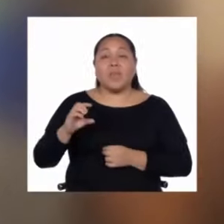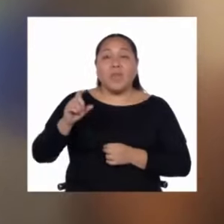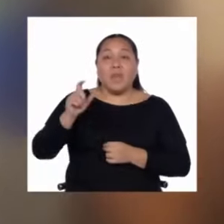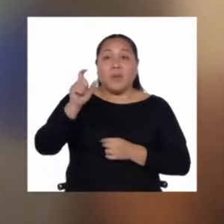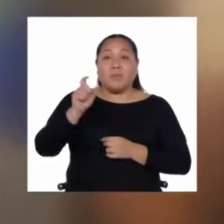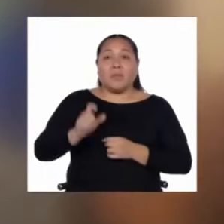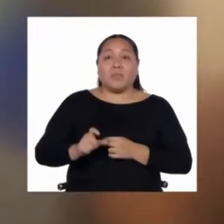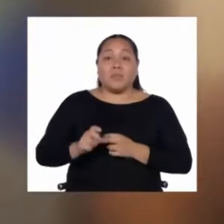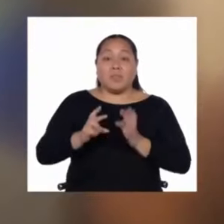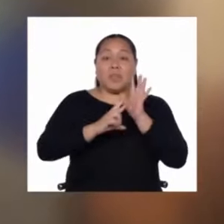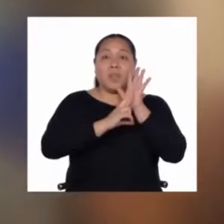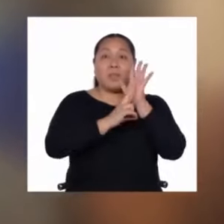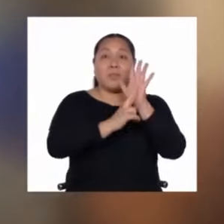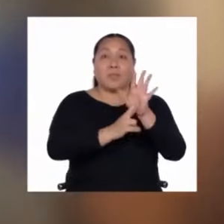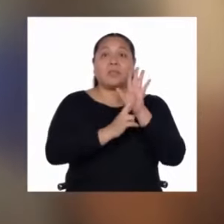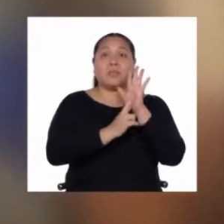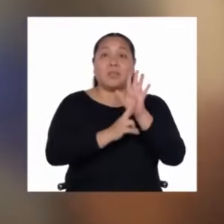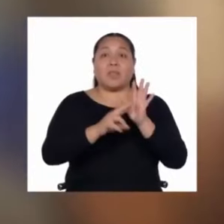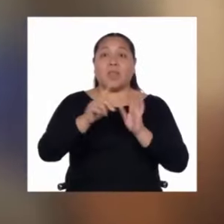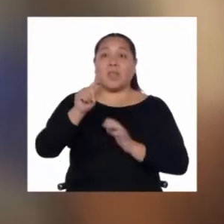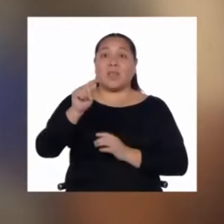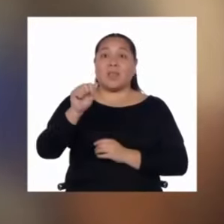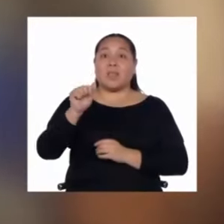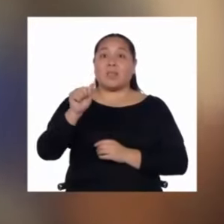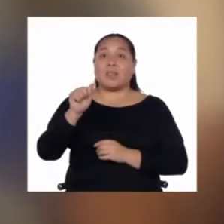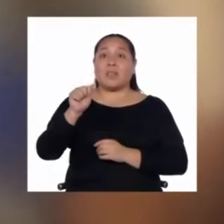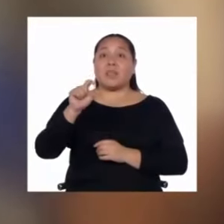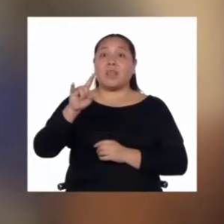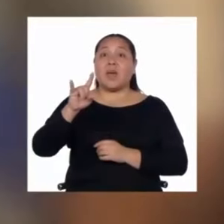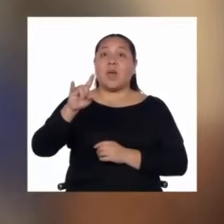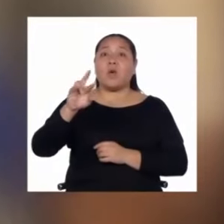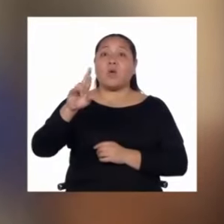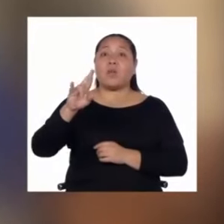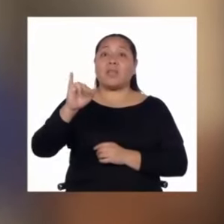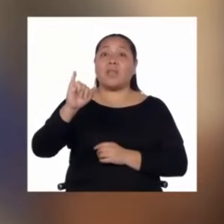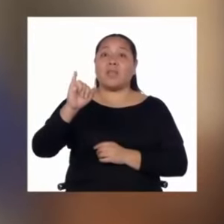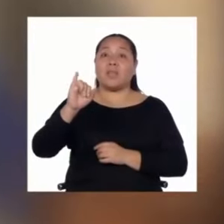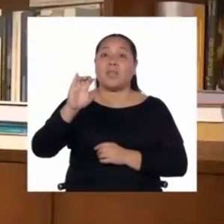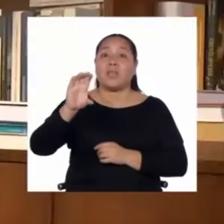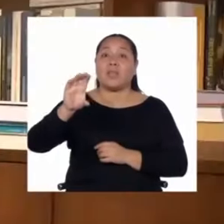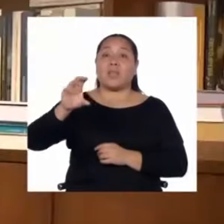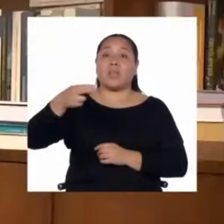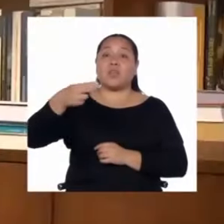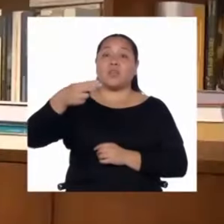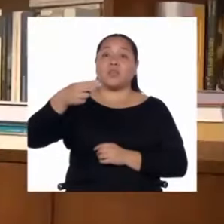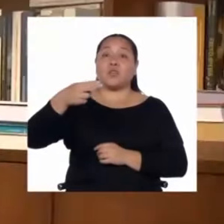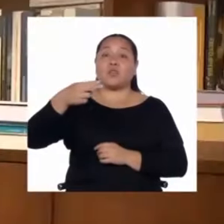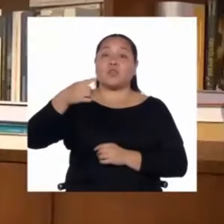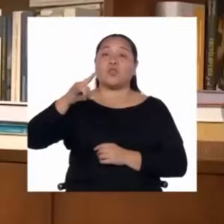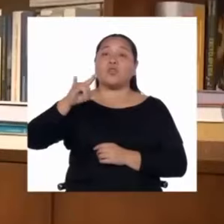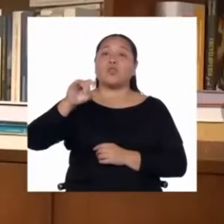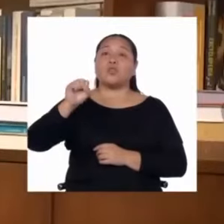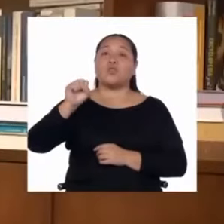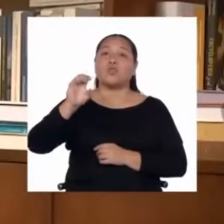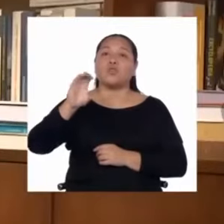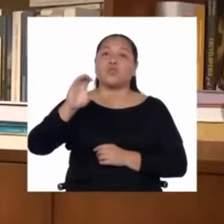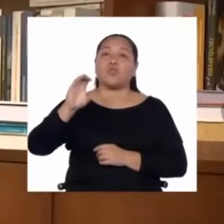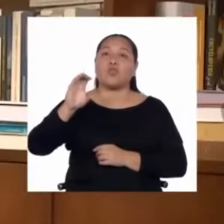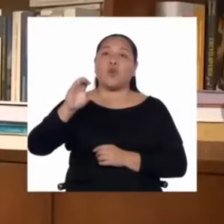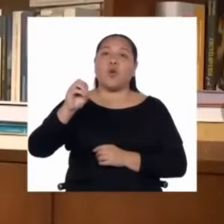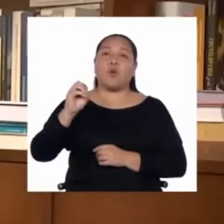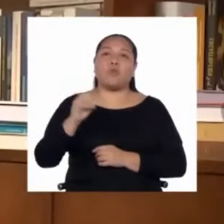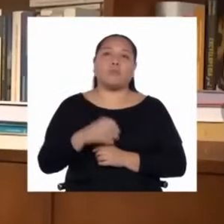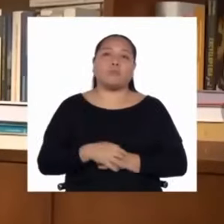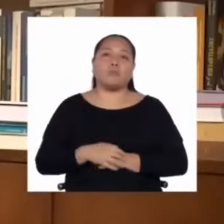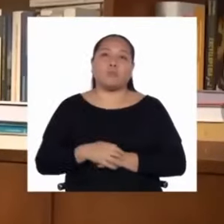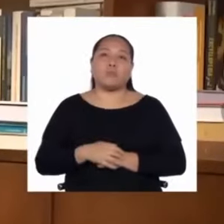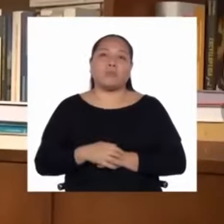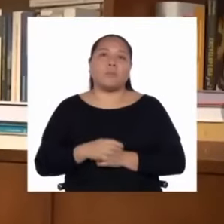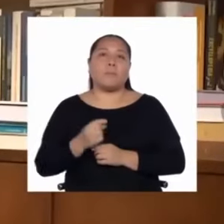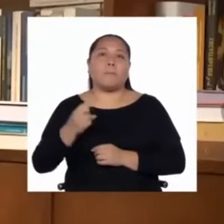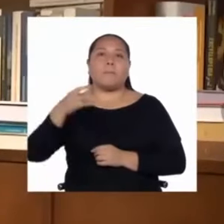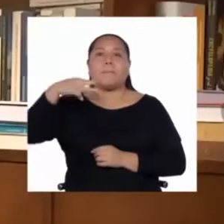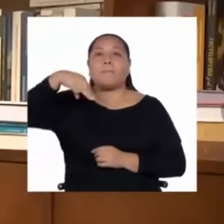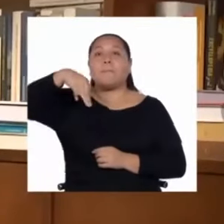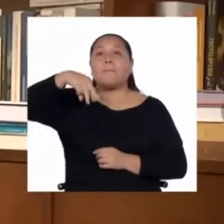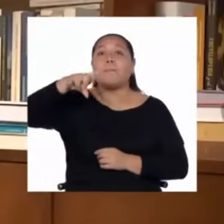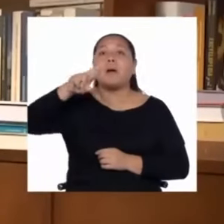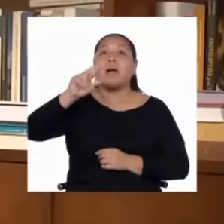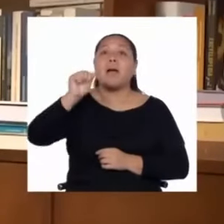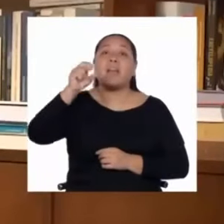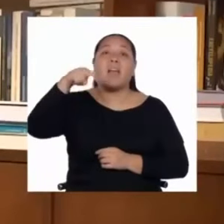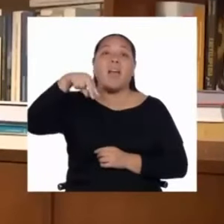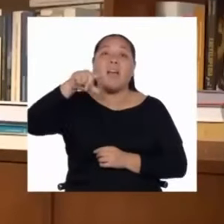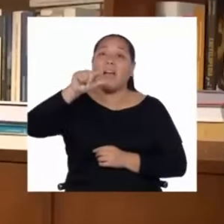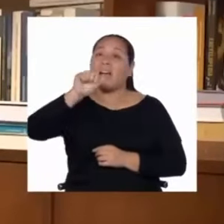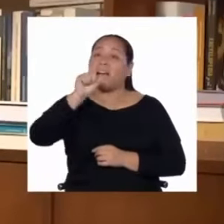¿no es cierto?, Taulichusco, no era Taurichusco, sino Taulichusco, y toda la toponimia, Maranga no era Maranga, sino